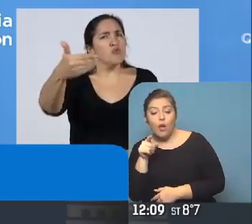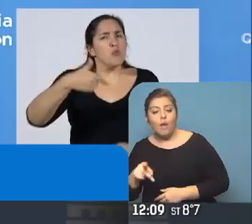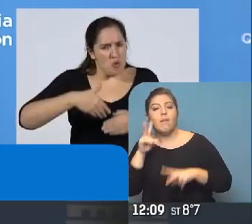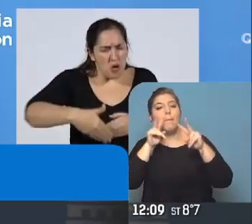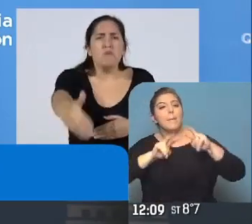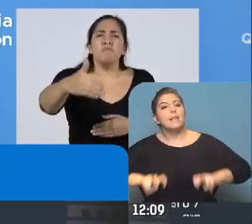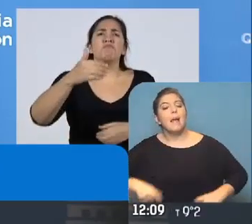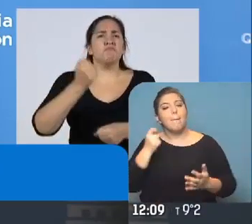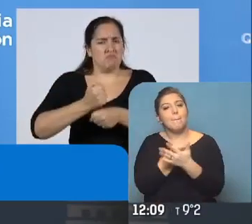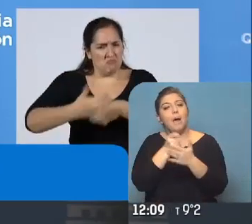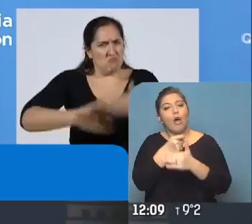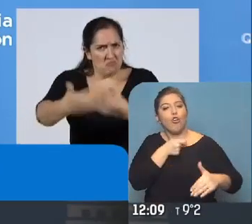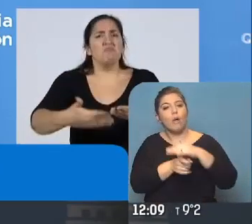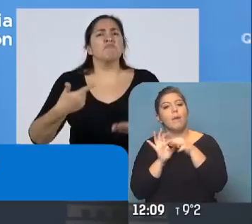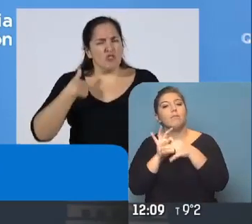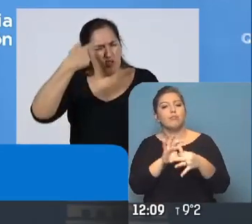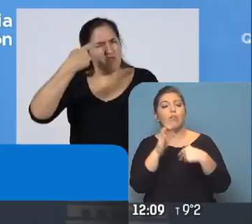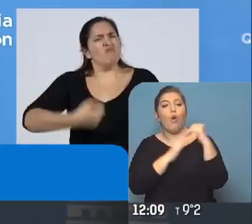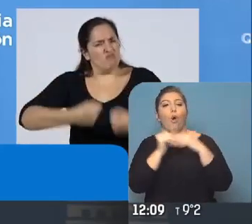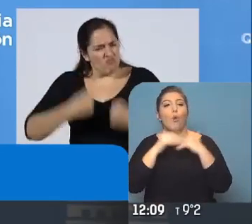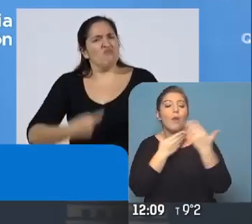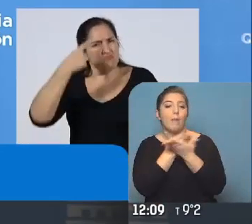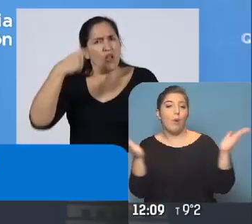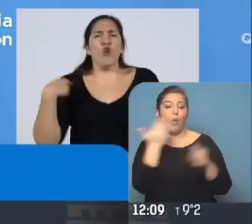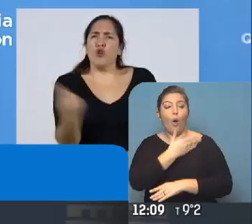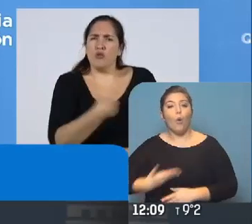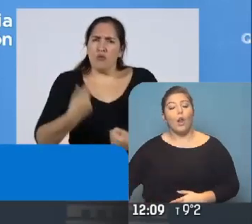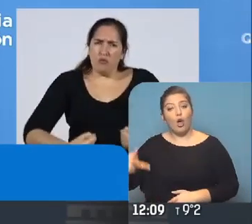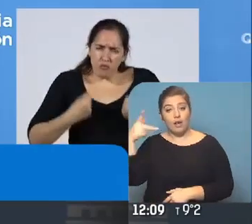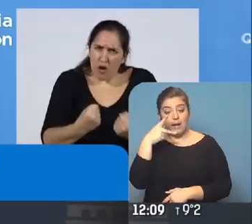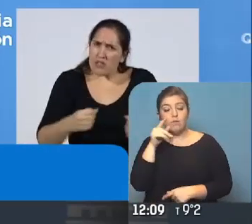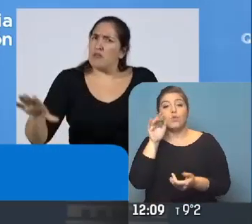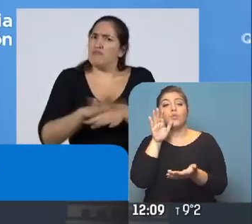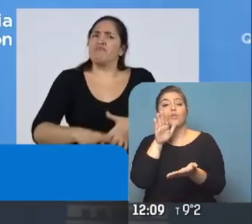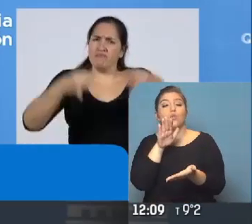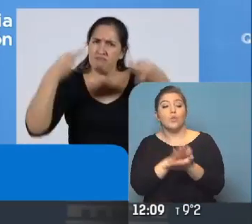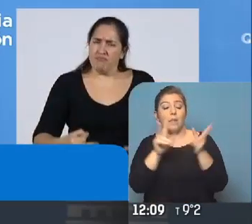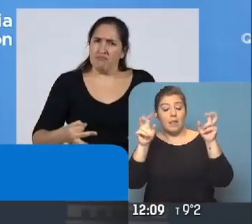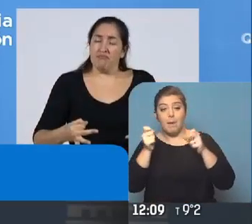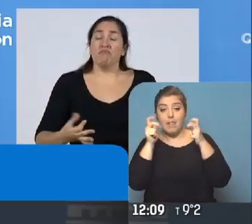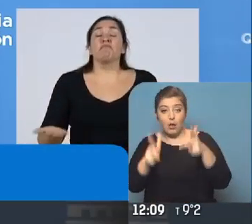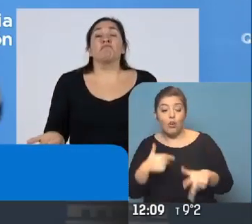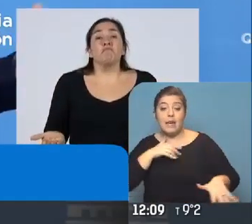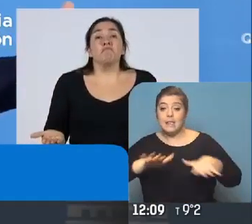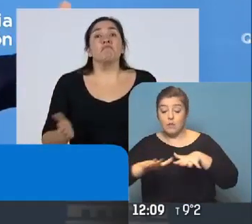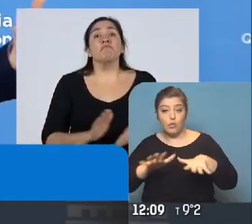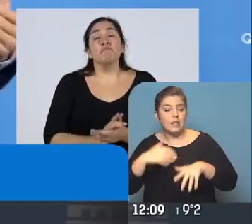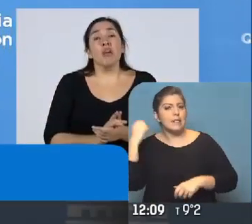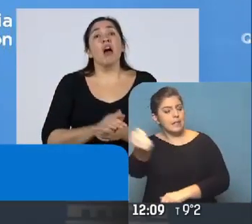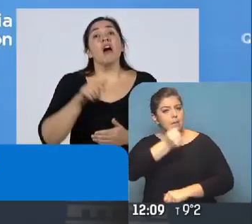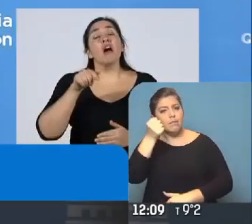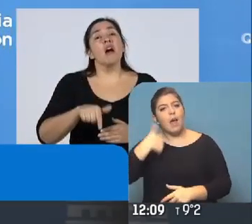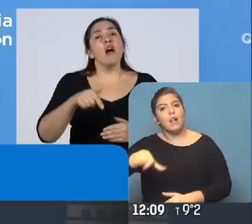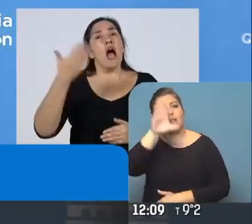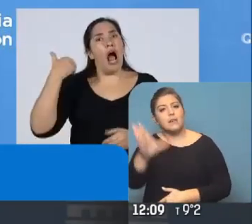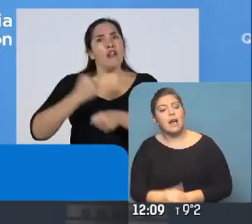el presunto pago de coimas vinculado con la obra pública durante el kirchnerismo. Al respecto aseguró que lo que está pasando es fundacional para la Argentina y